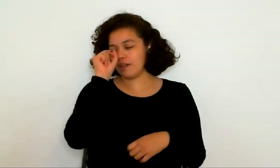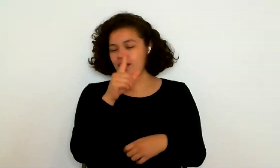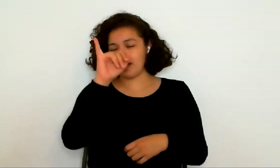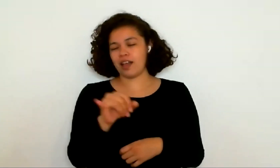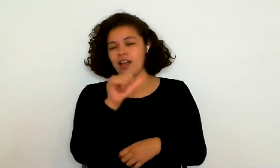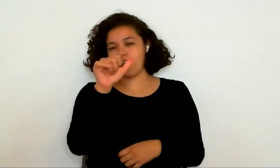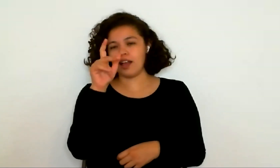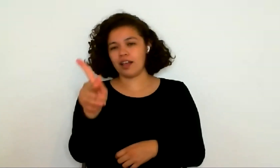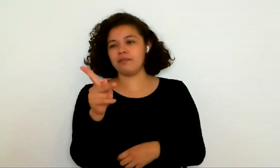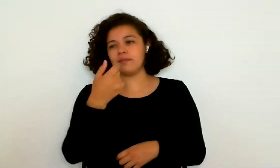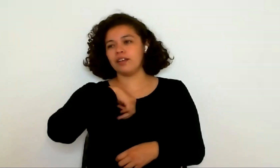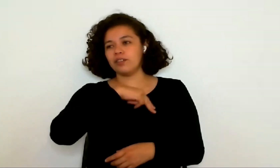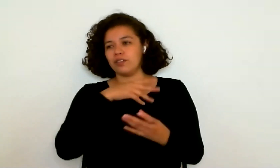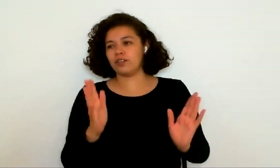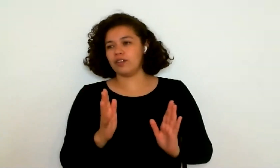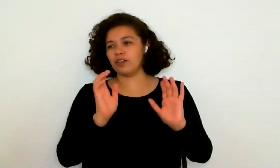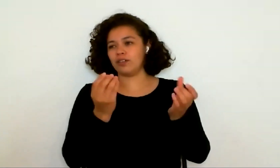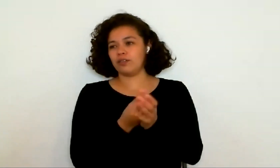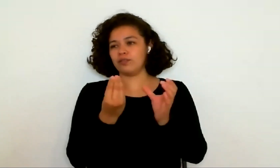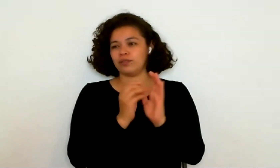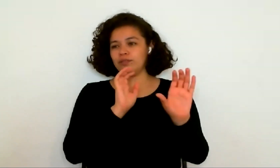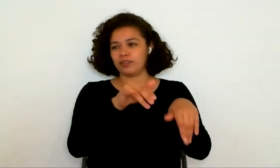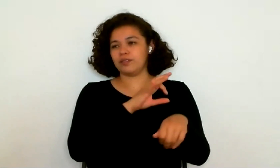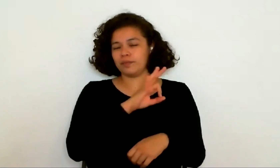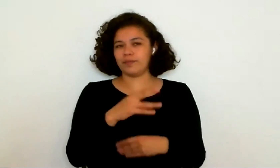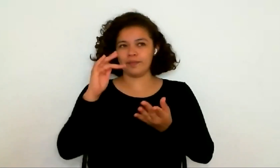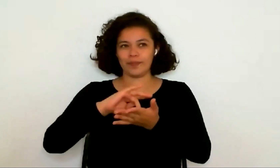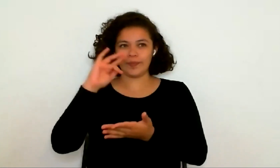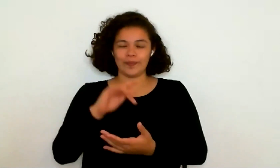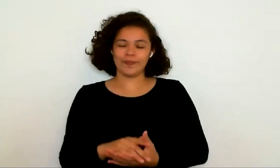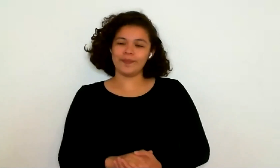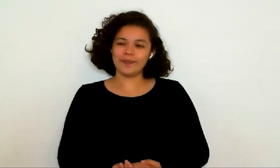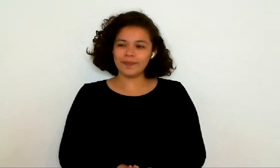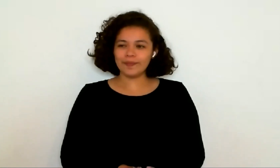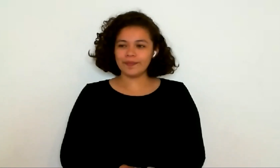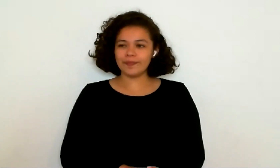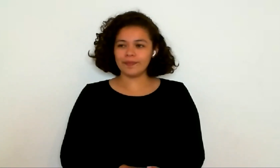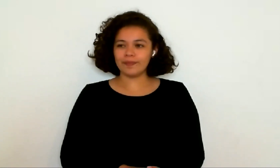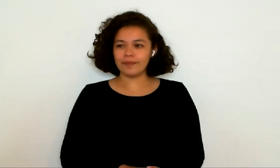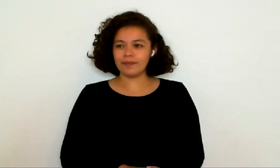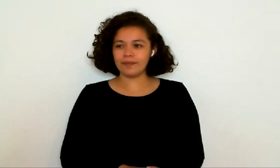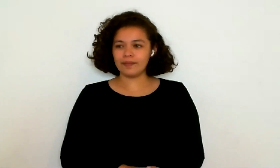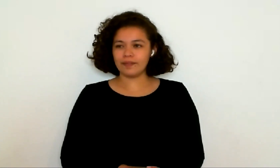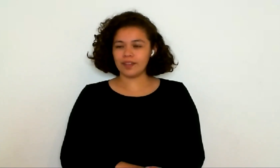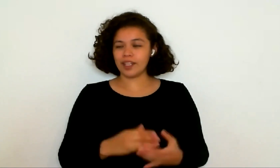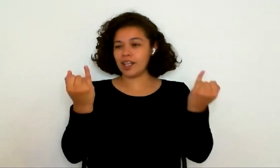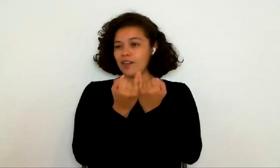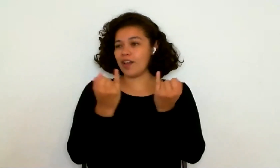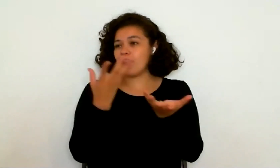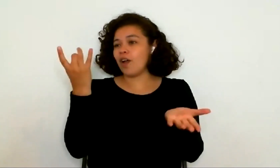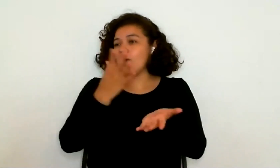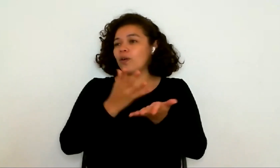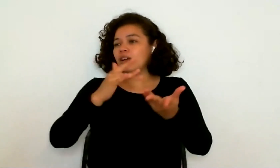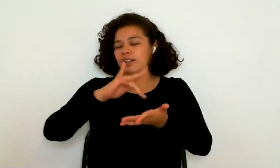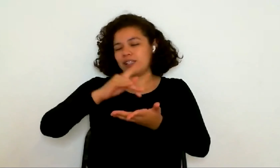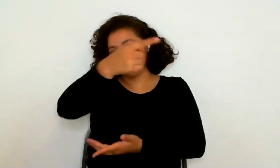nos ha permitido tomar este curso. Gracias. Pues igualmente no me queda más que agradecer a